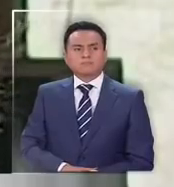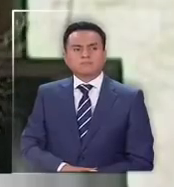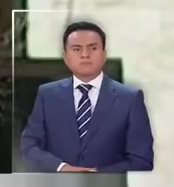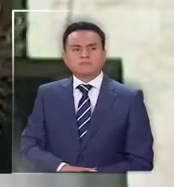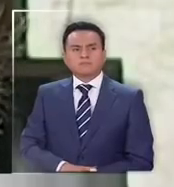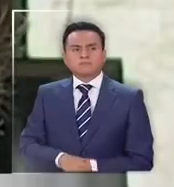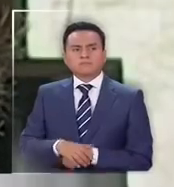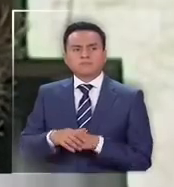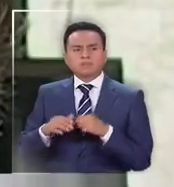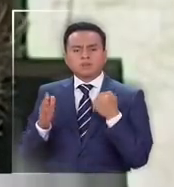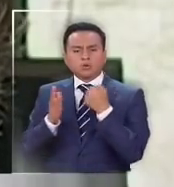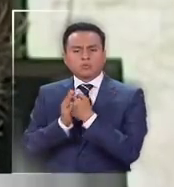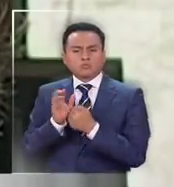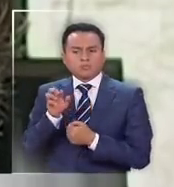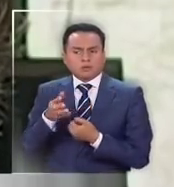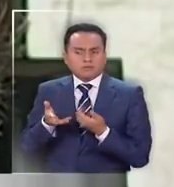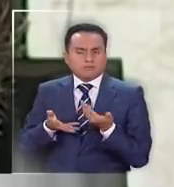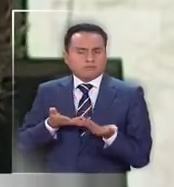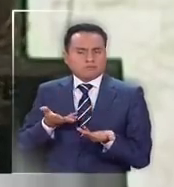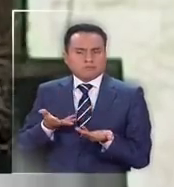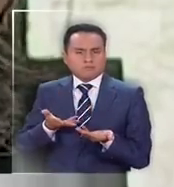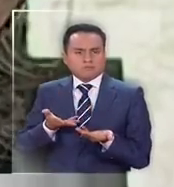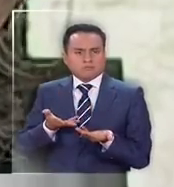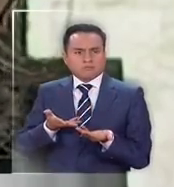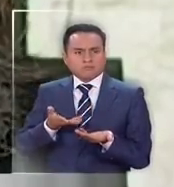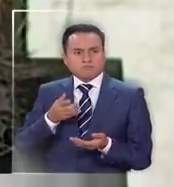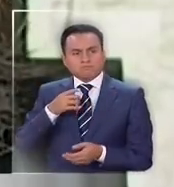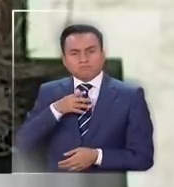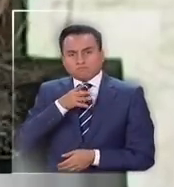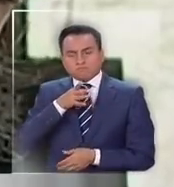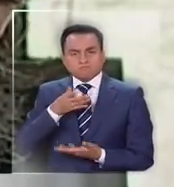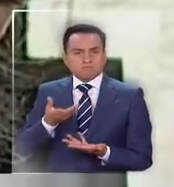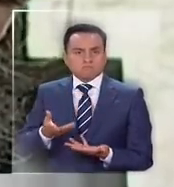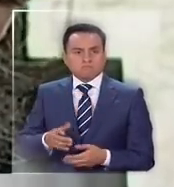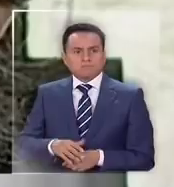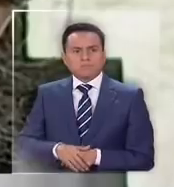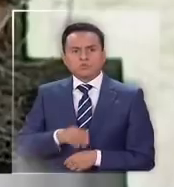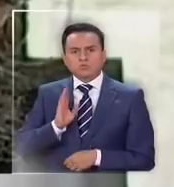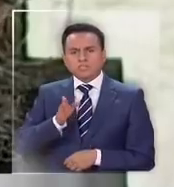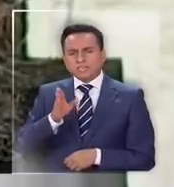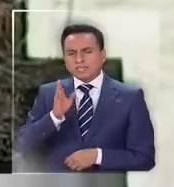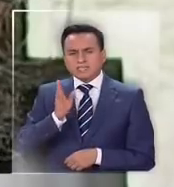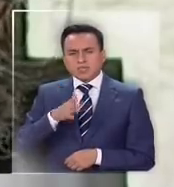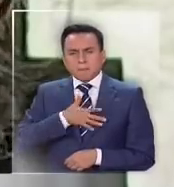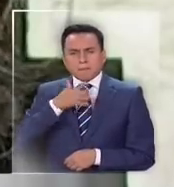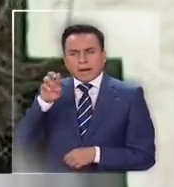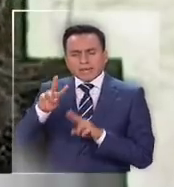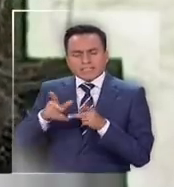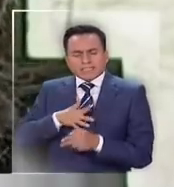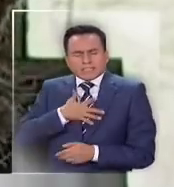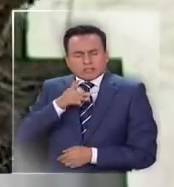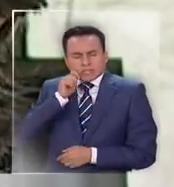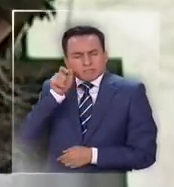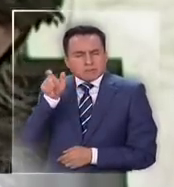le pagarán un combo a su papá, que yo sepa. ¿Seguías sintiendo que era tu padre?